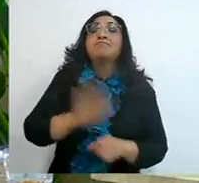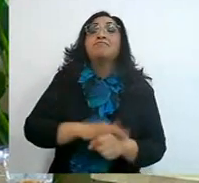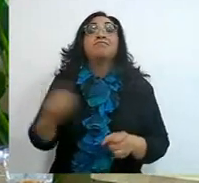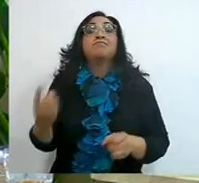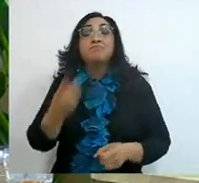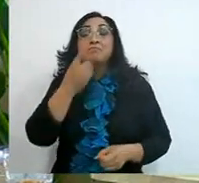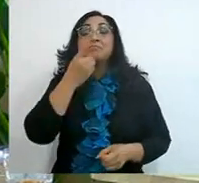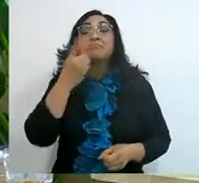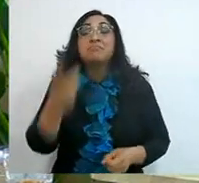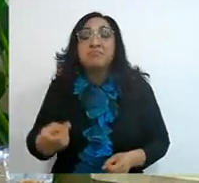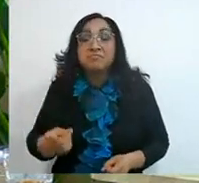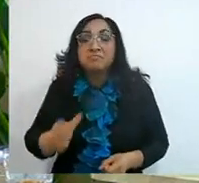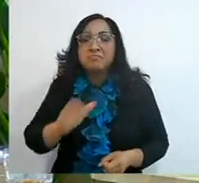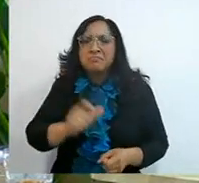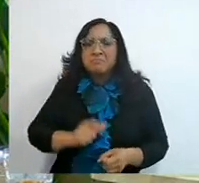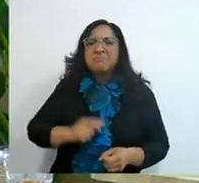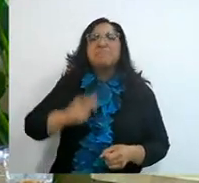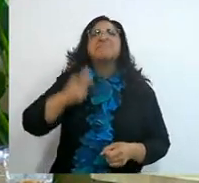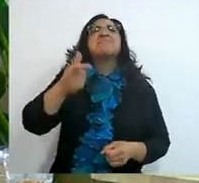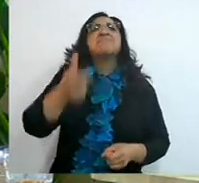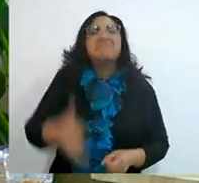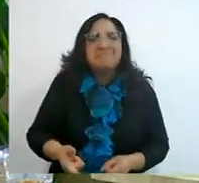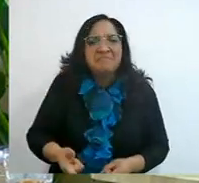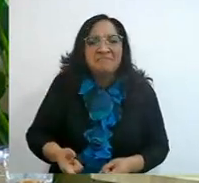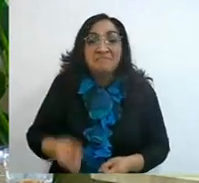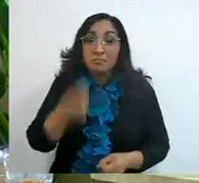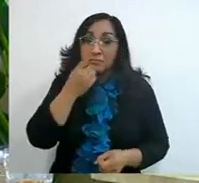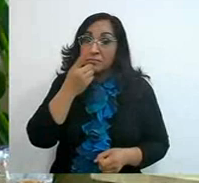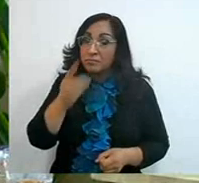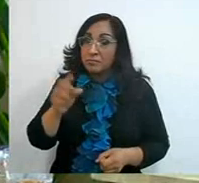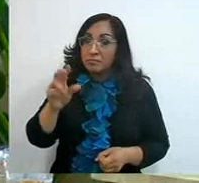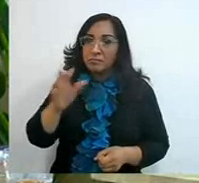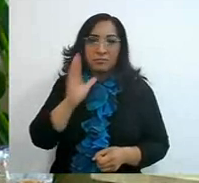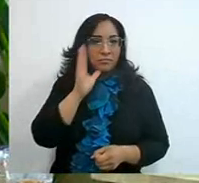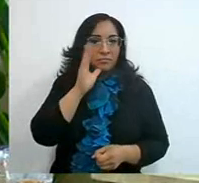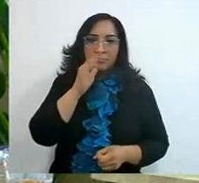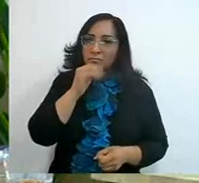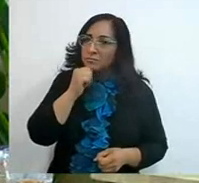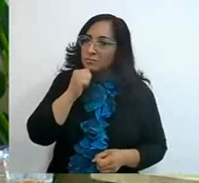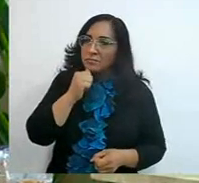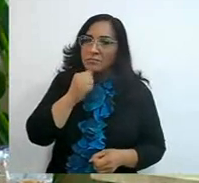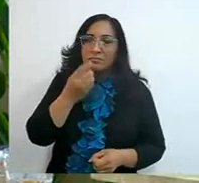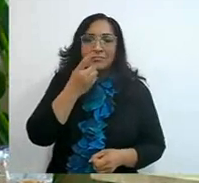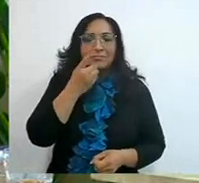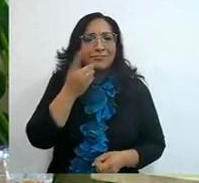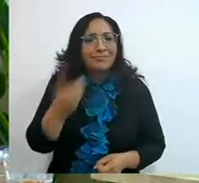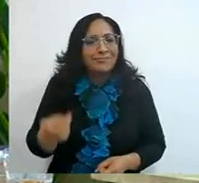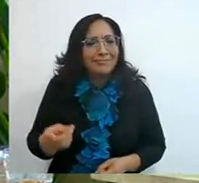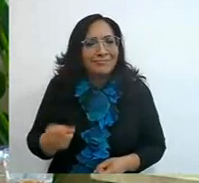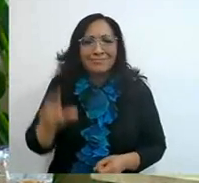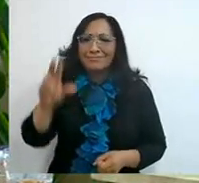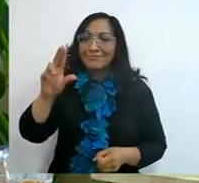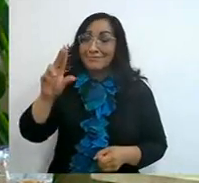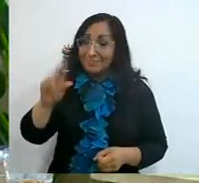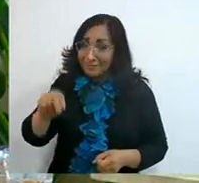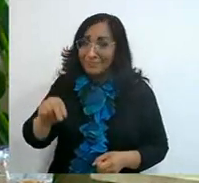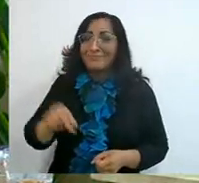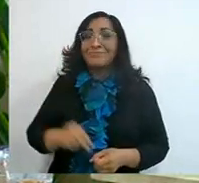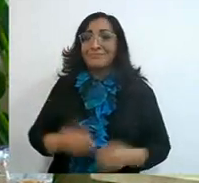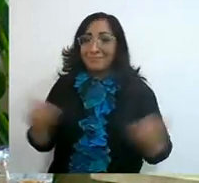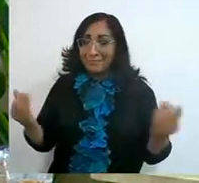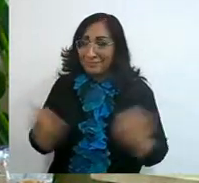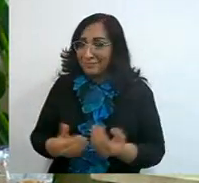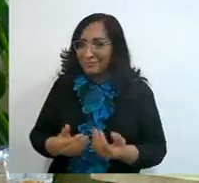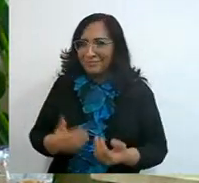dijo, a quién se lo dijo. Y usted no podrá decir mañana, no digas delante del ángel que